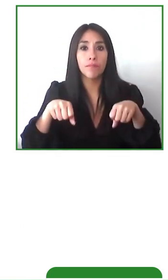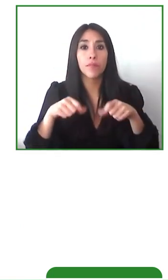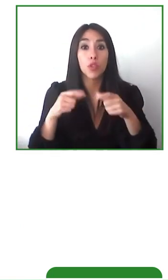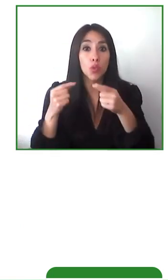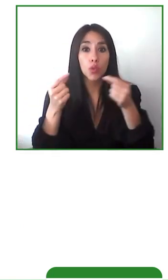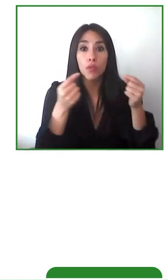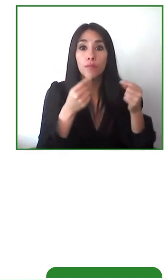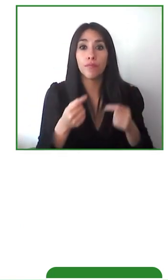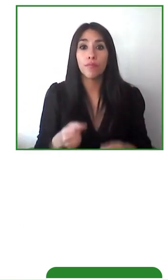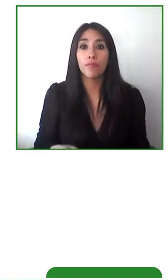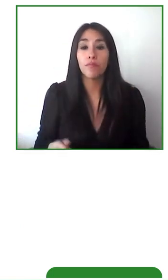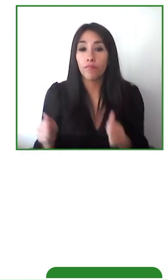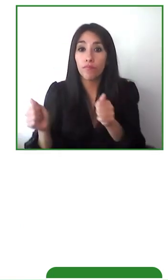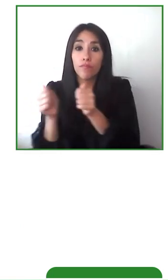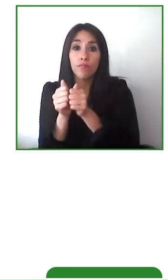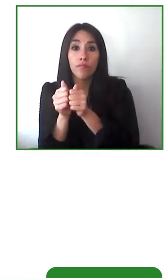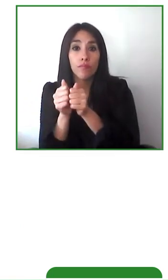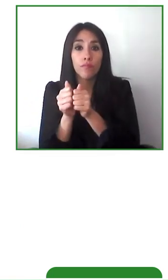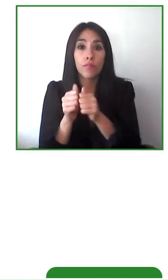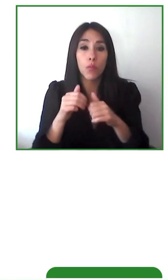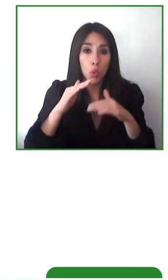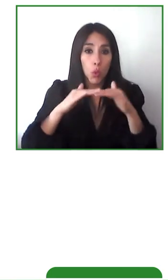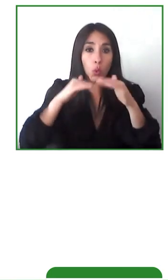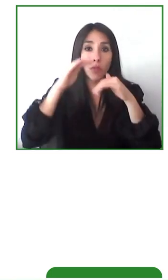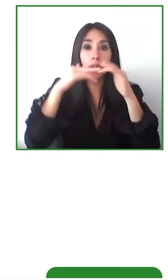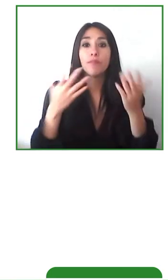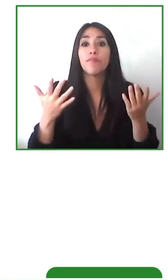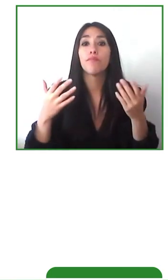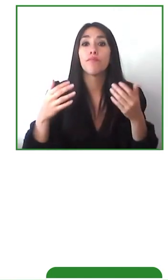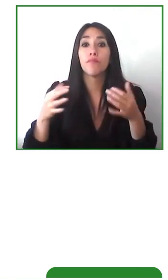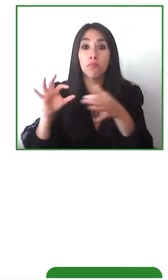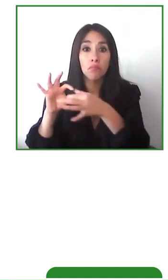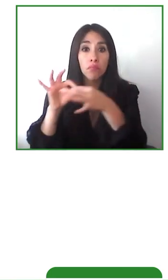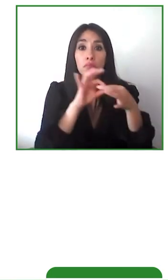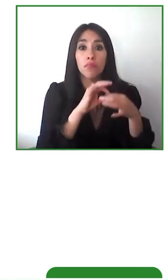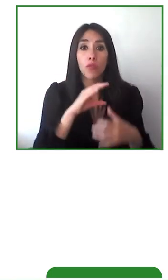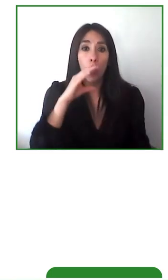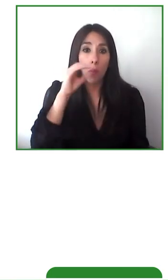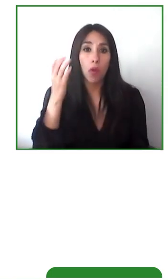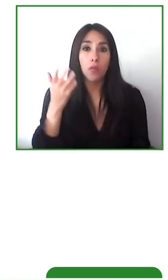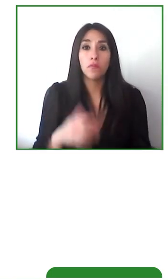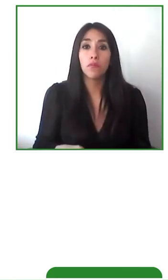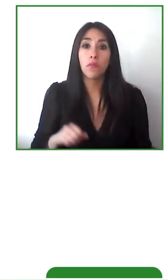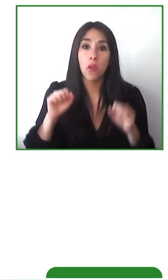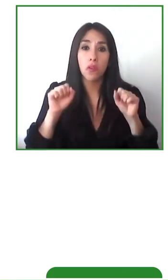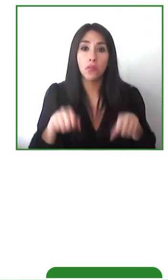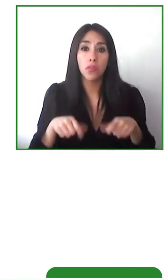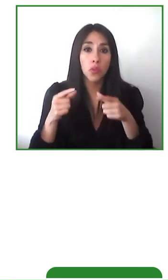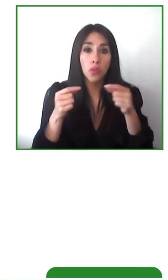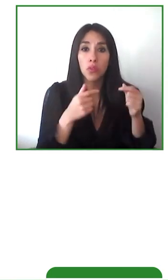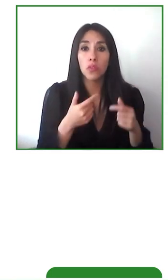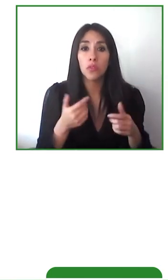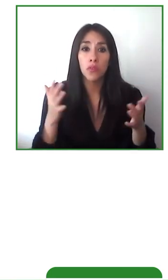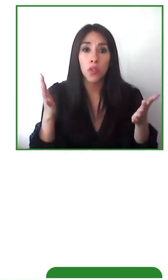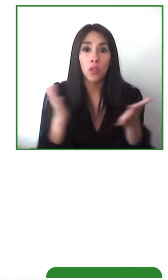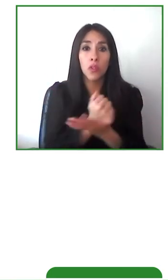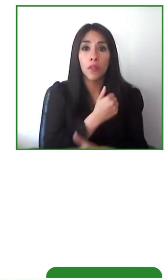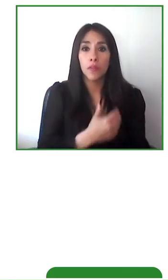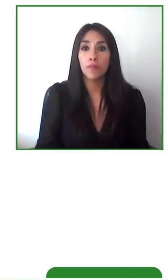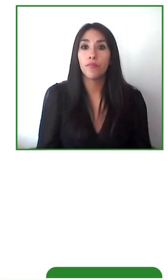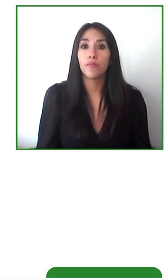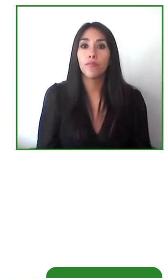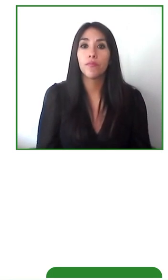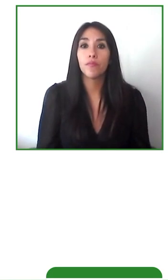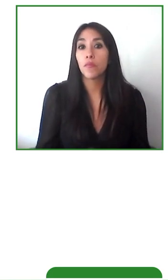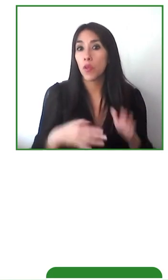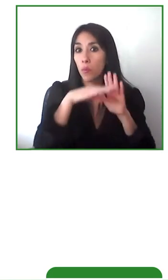que la co-construcción es posible y genera menos necesidades de energía de cada uno, pero